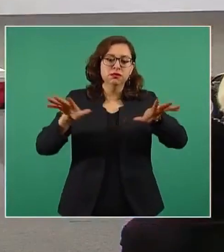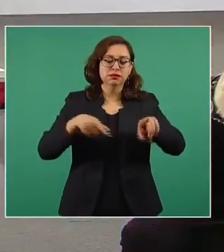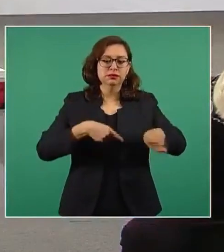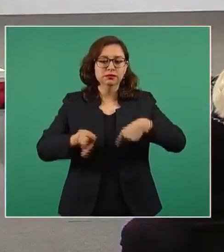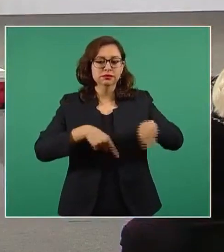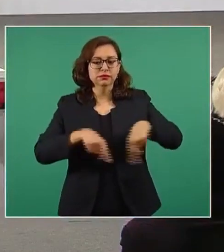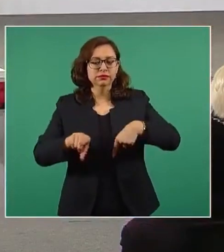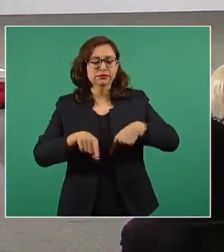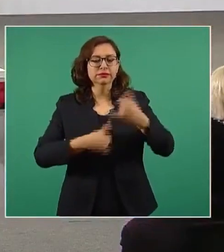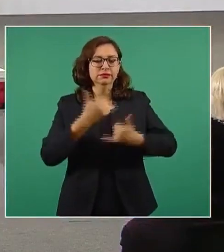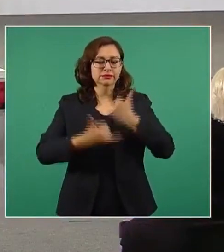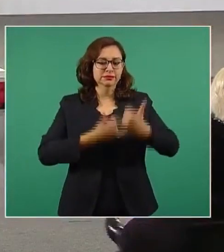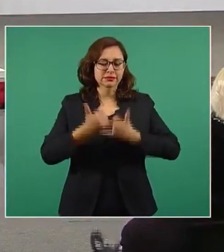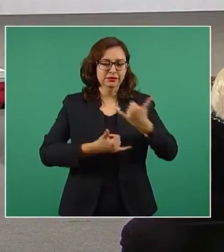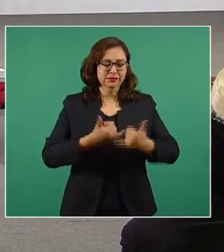Pero esto es